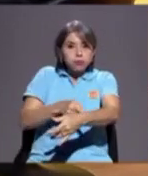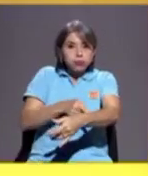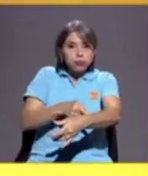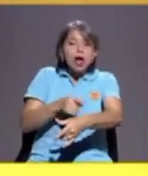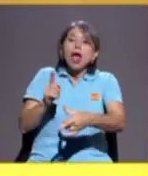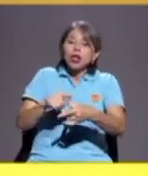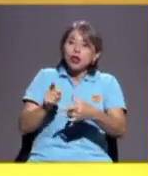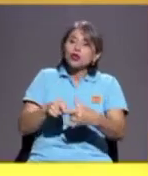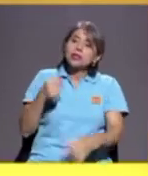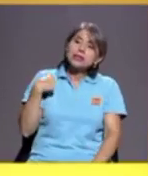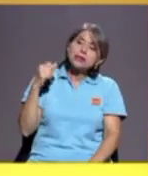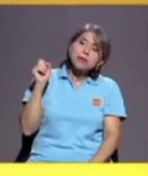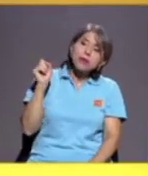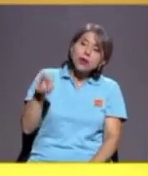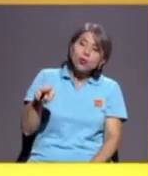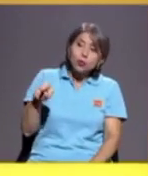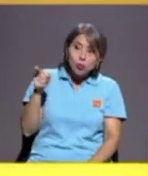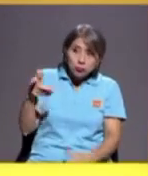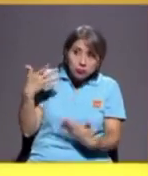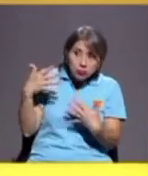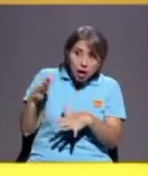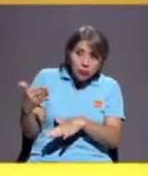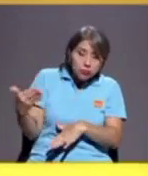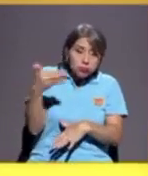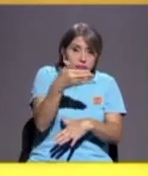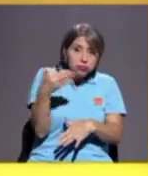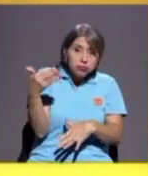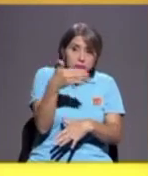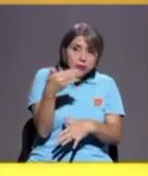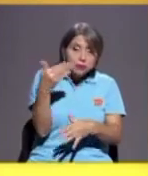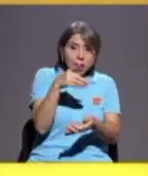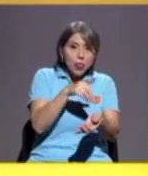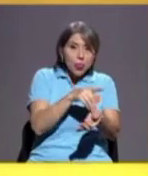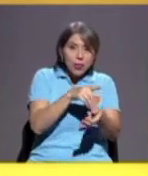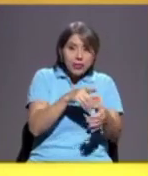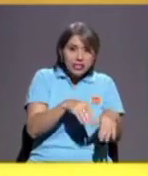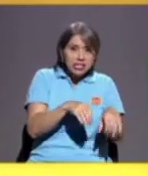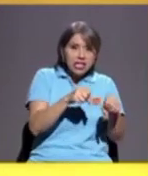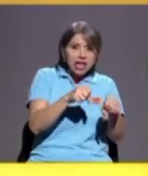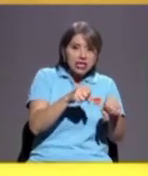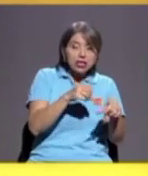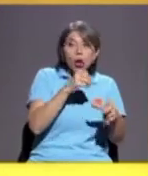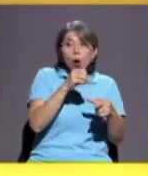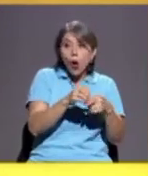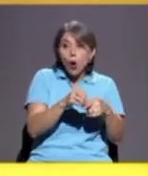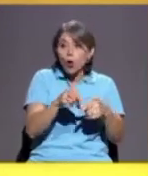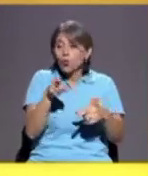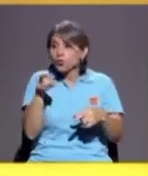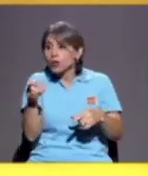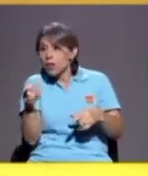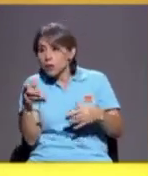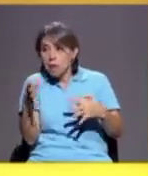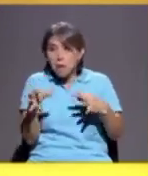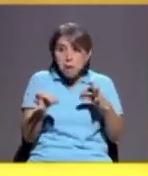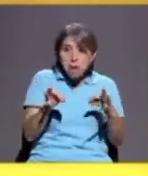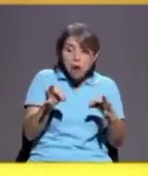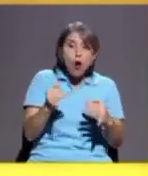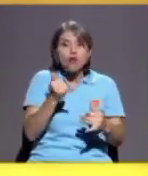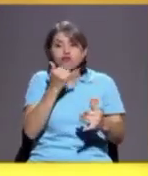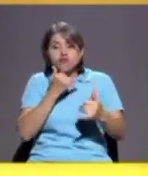citas y si el número de fallas en las citas fue adecuado, y entonces más o